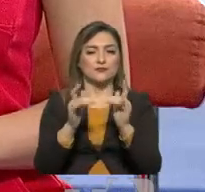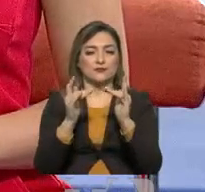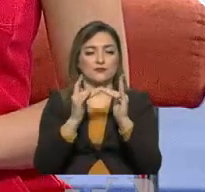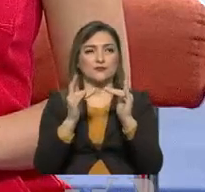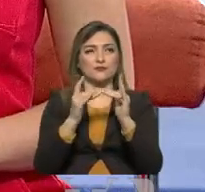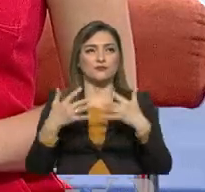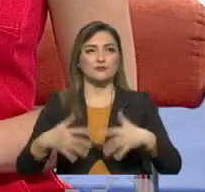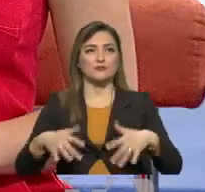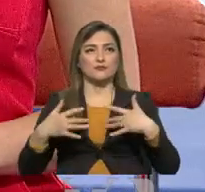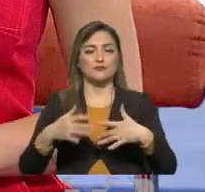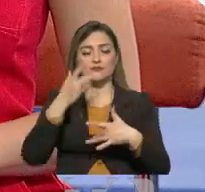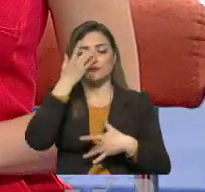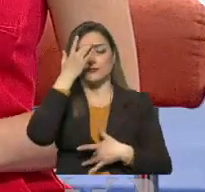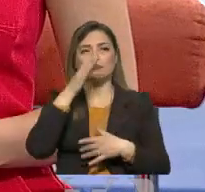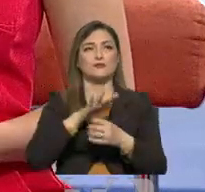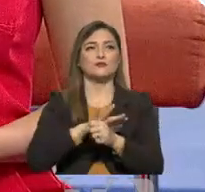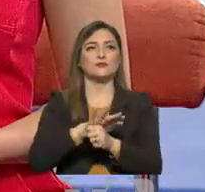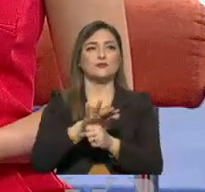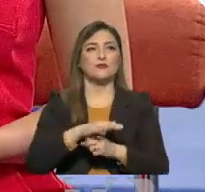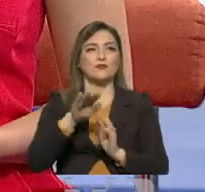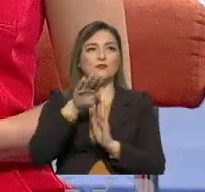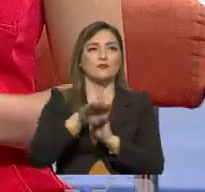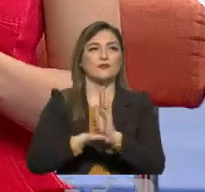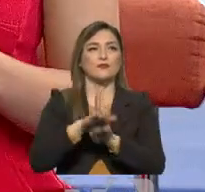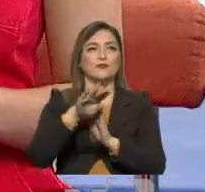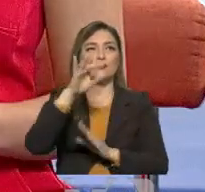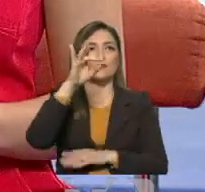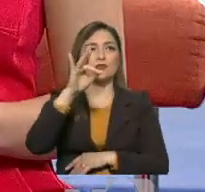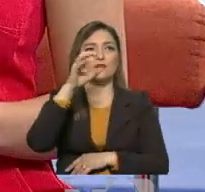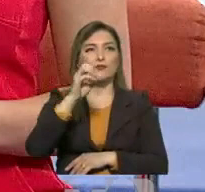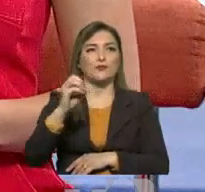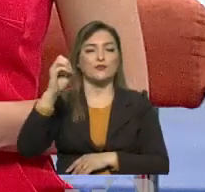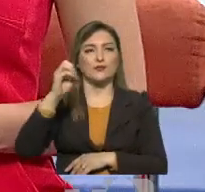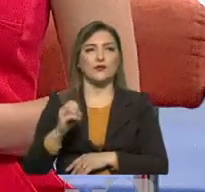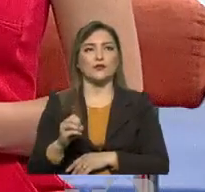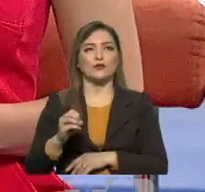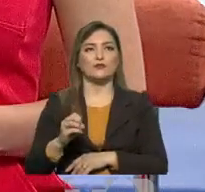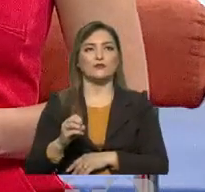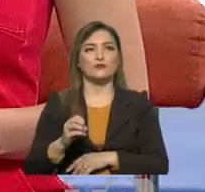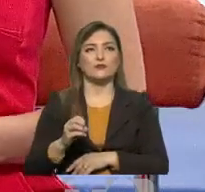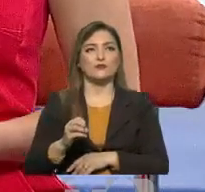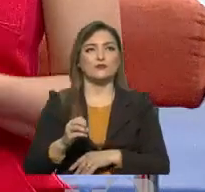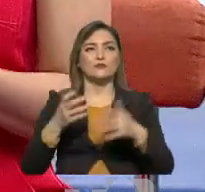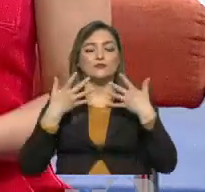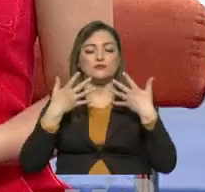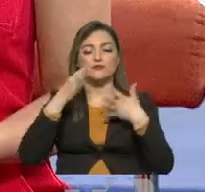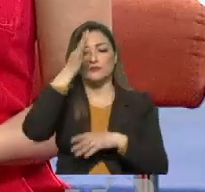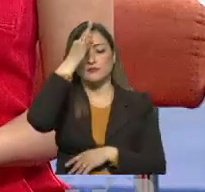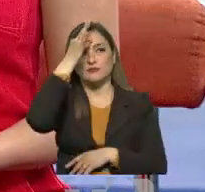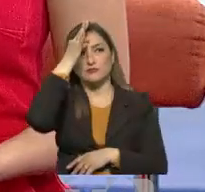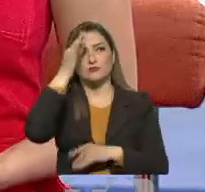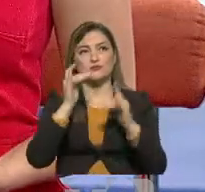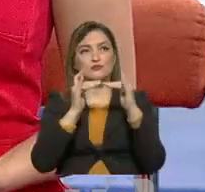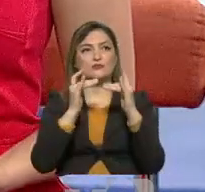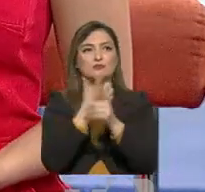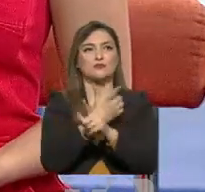cuidados intensivos de pacientes con COVID ha disminuido en un 80% en los hospitales de Guayaquil. Hay camas